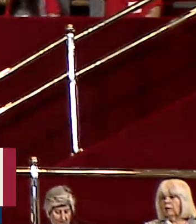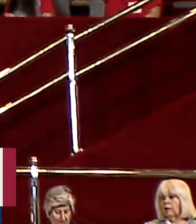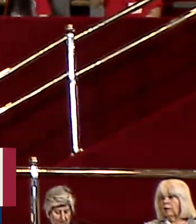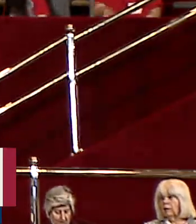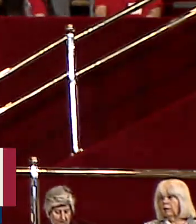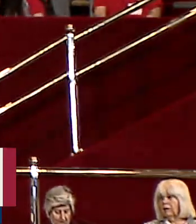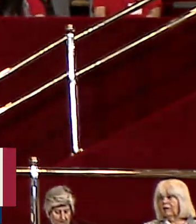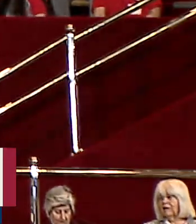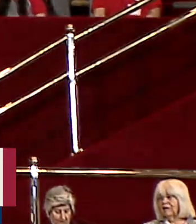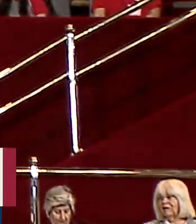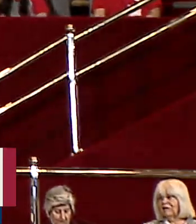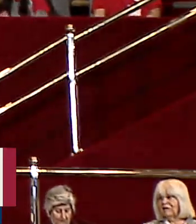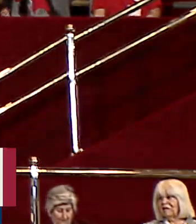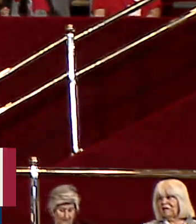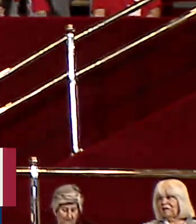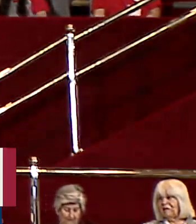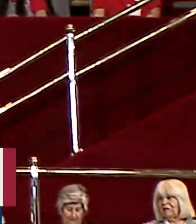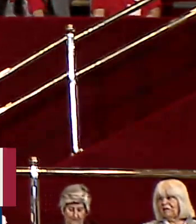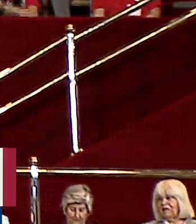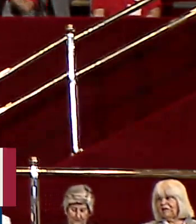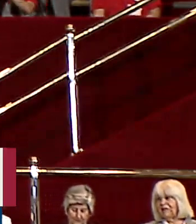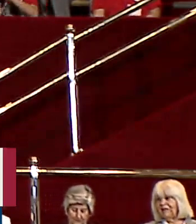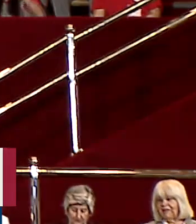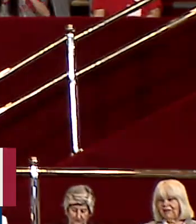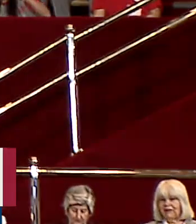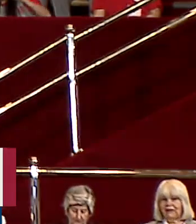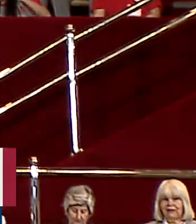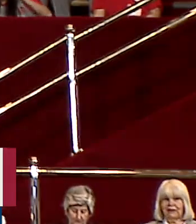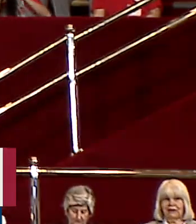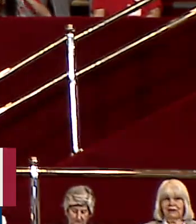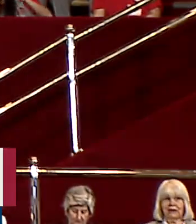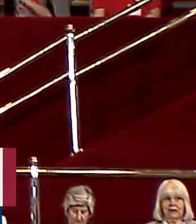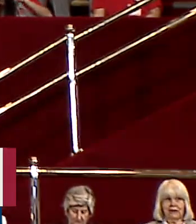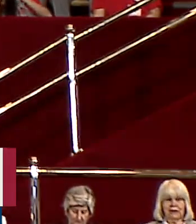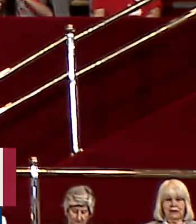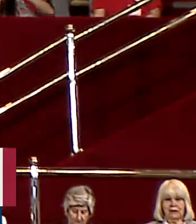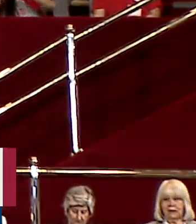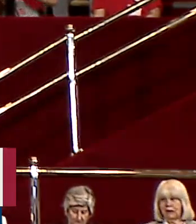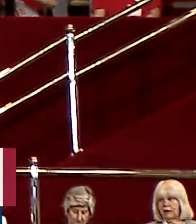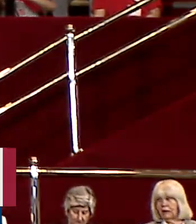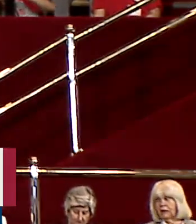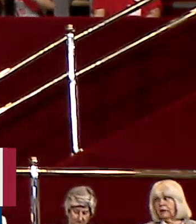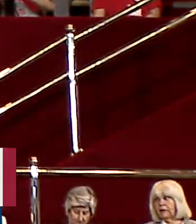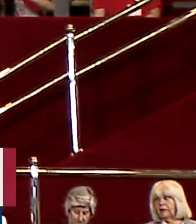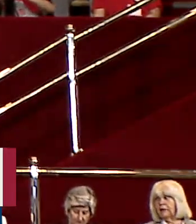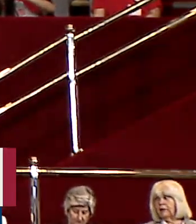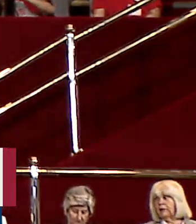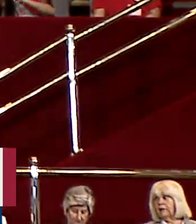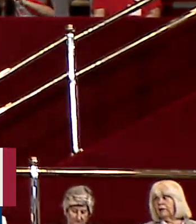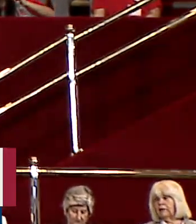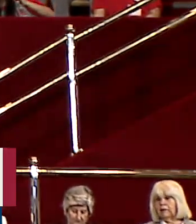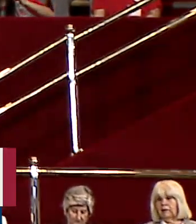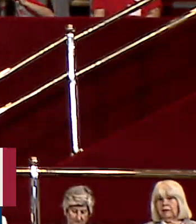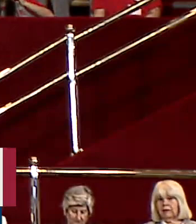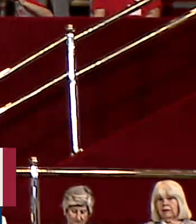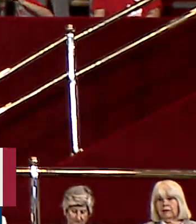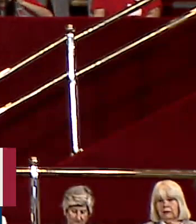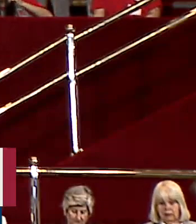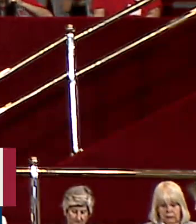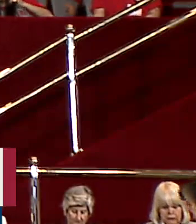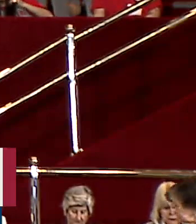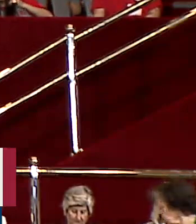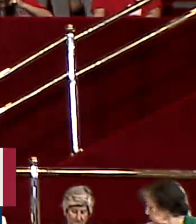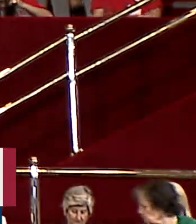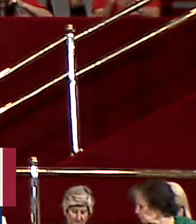además, e invitados, aquí la señora Paula Silva, e invitados por el honorable diputado don Ramón Barros